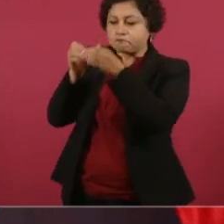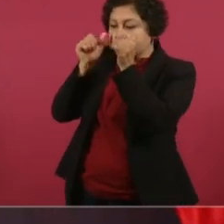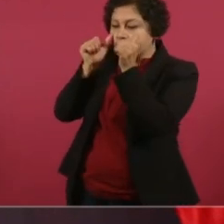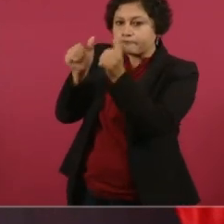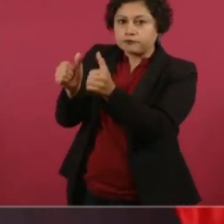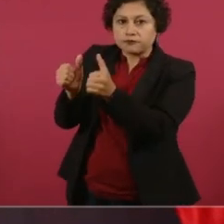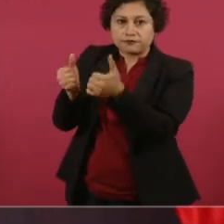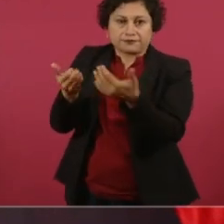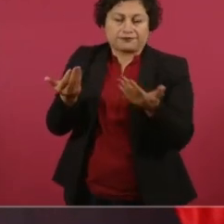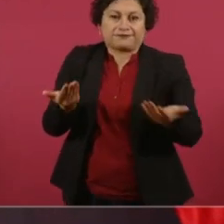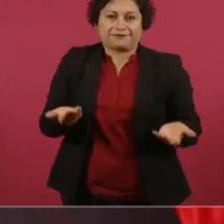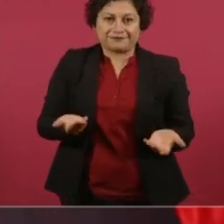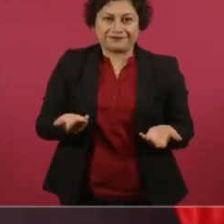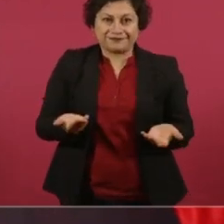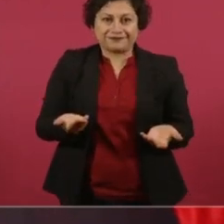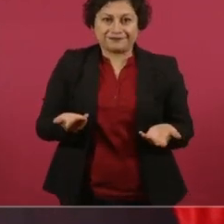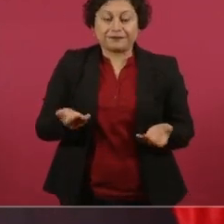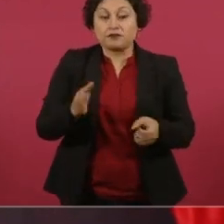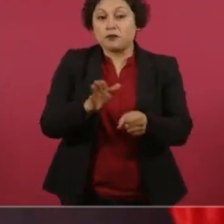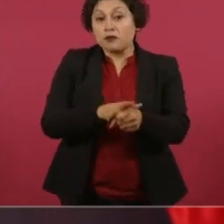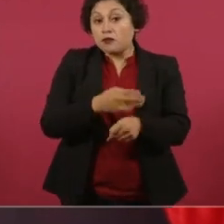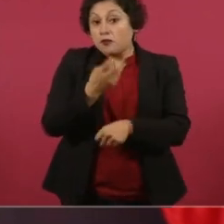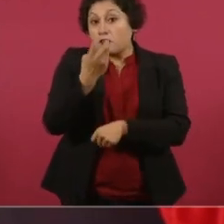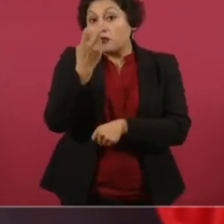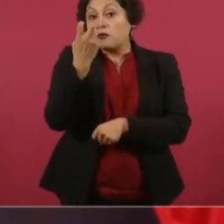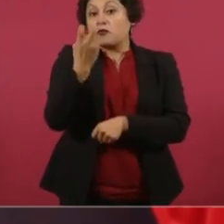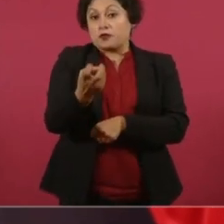Por eso es importante la democracia.